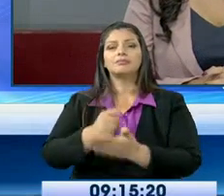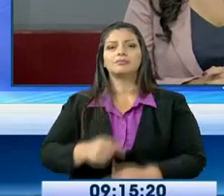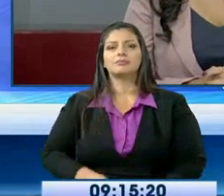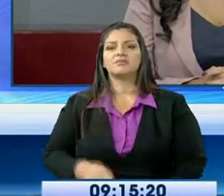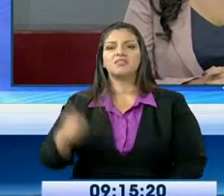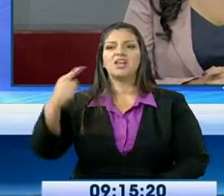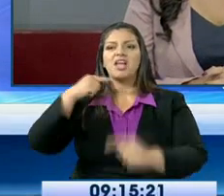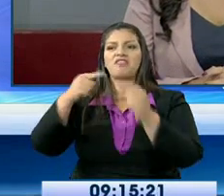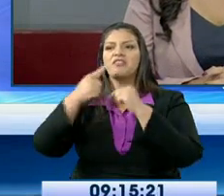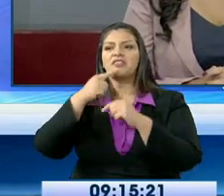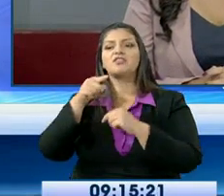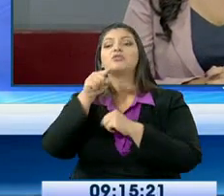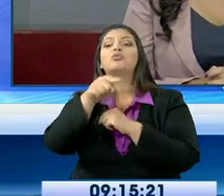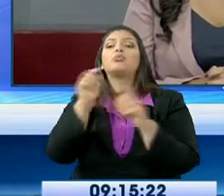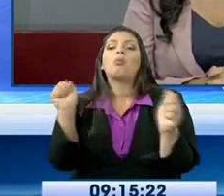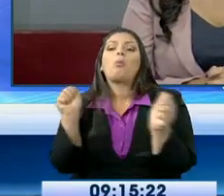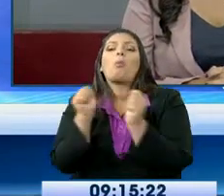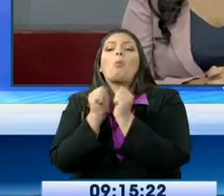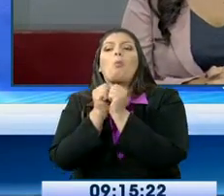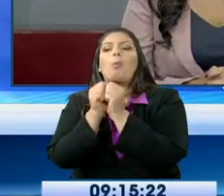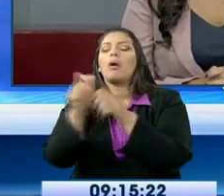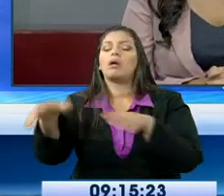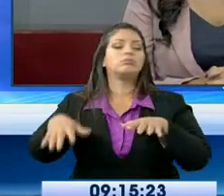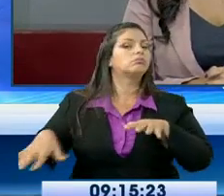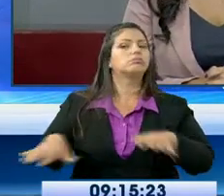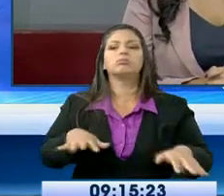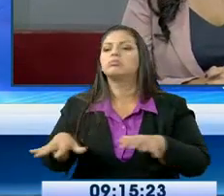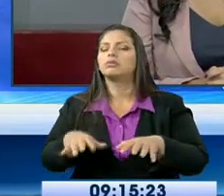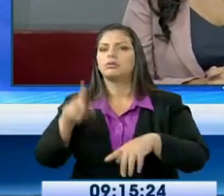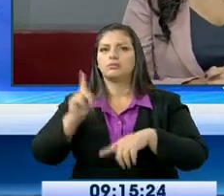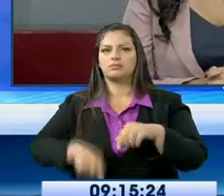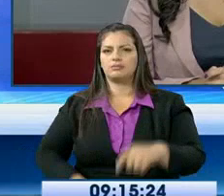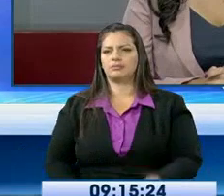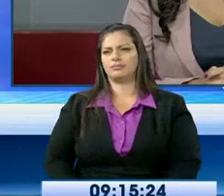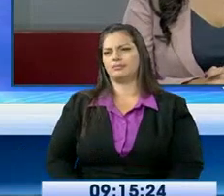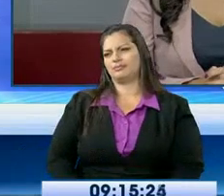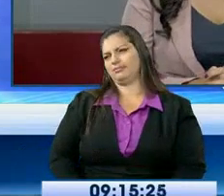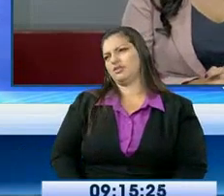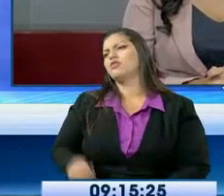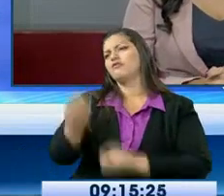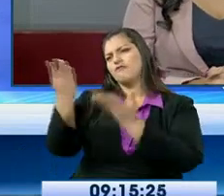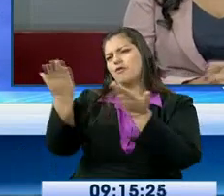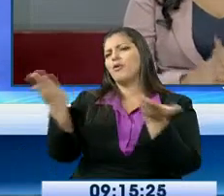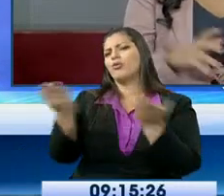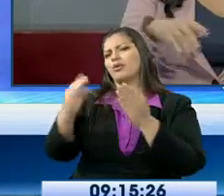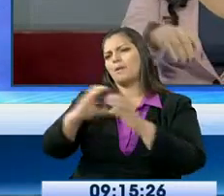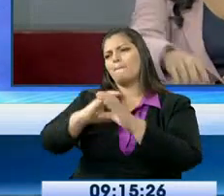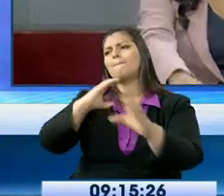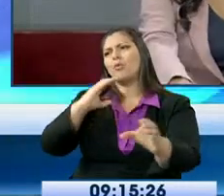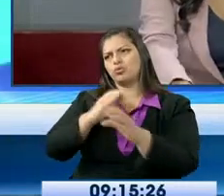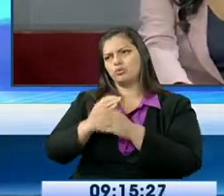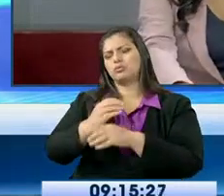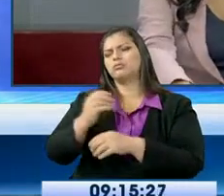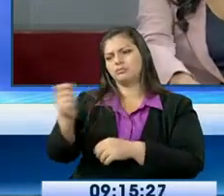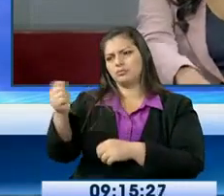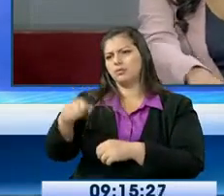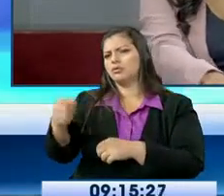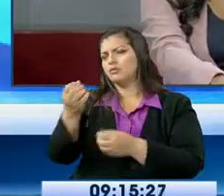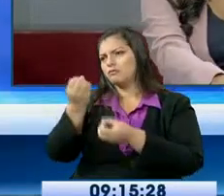porque él no conoce esas calles. Se pierde. Bueno, le puedo decir dónde pasa la buseta. Ahí está, dónde pasa la buseta, porque te vayas en